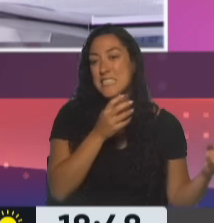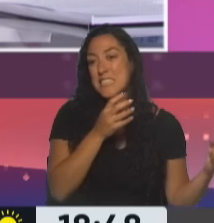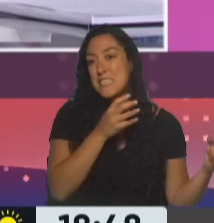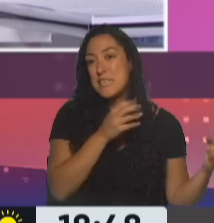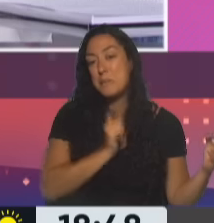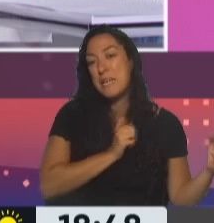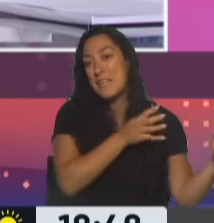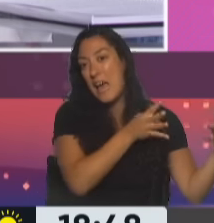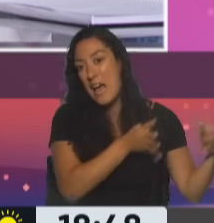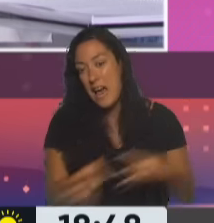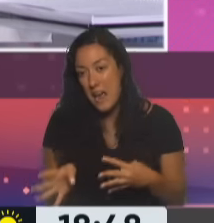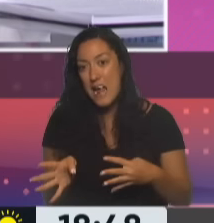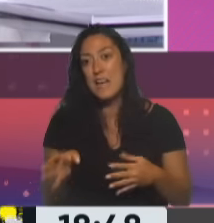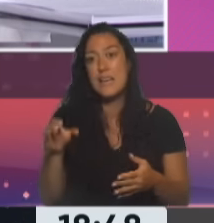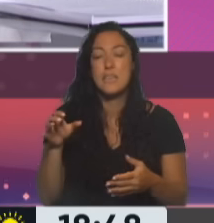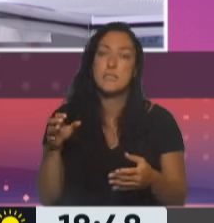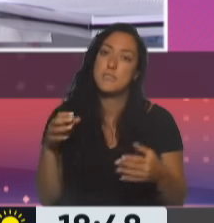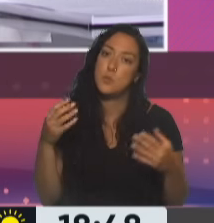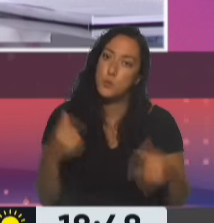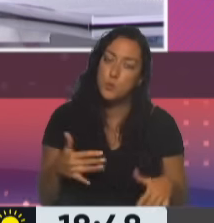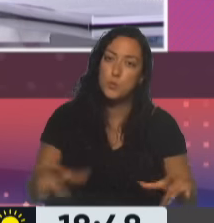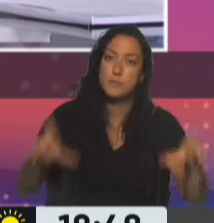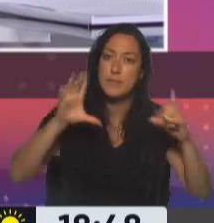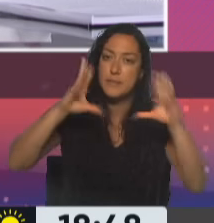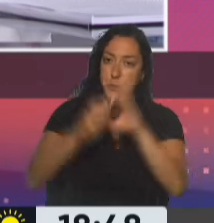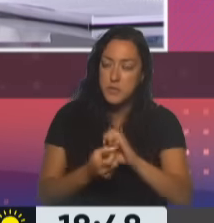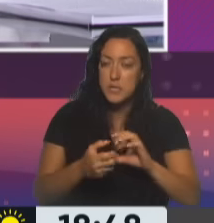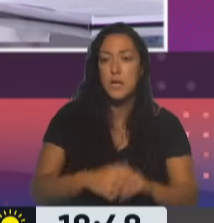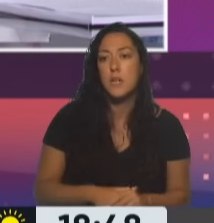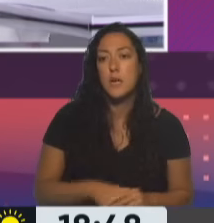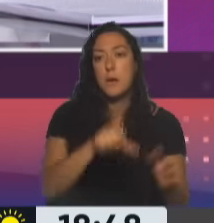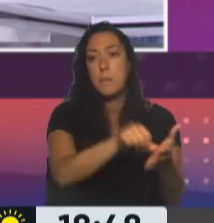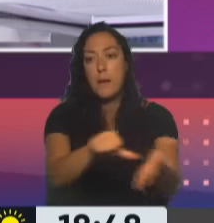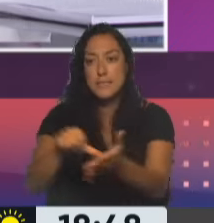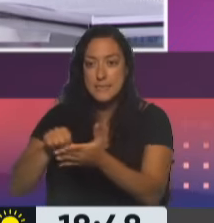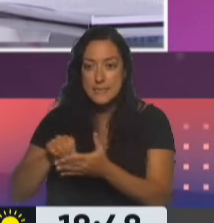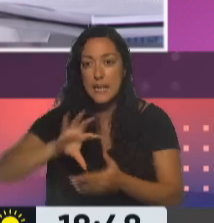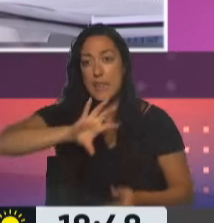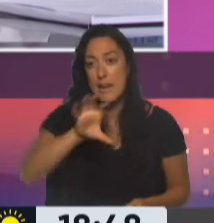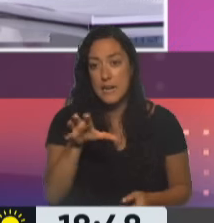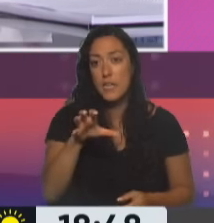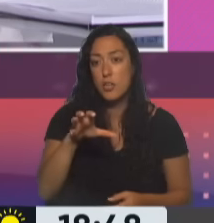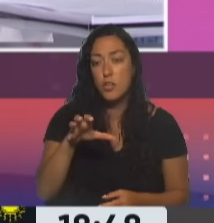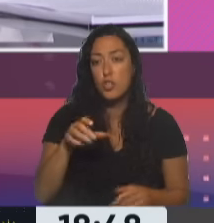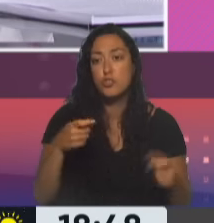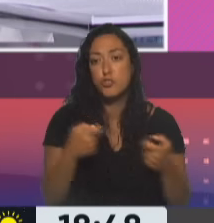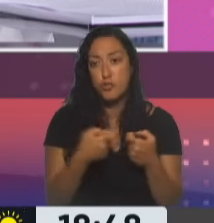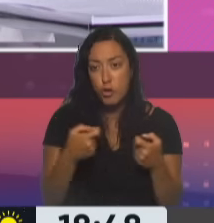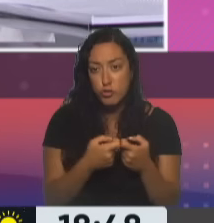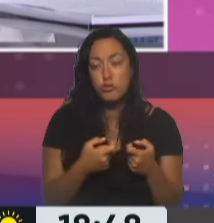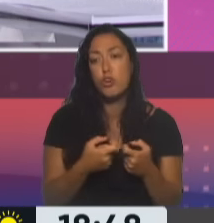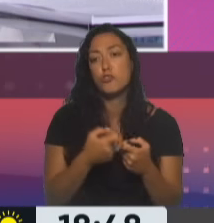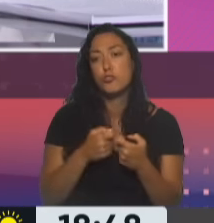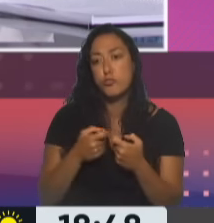intervención militar en Irán es muy fuerte. Sí, claro. De hecho, todos los países de la región, aliados y cercanos